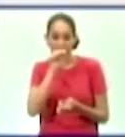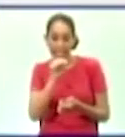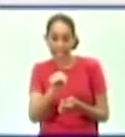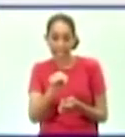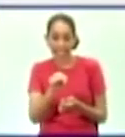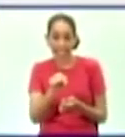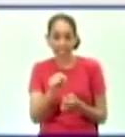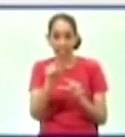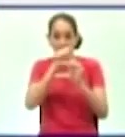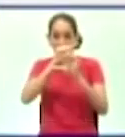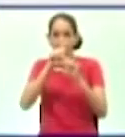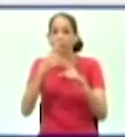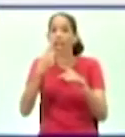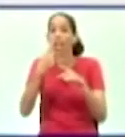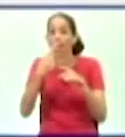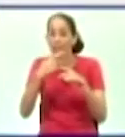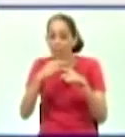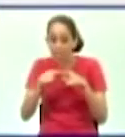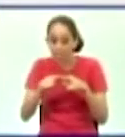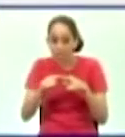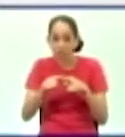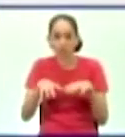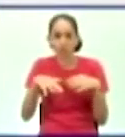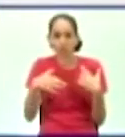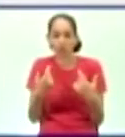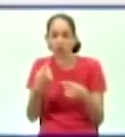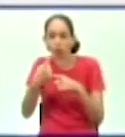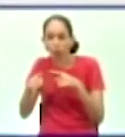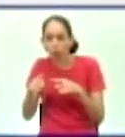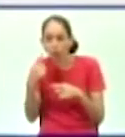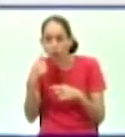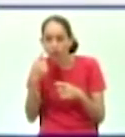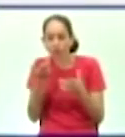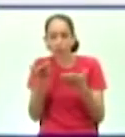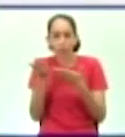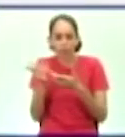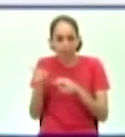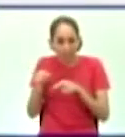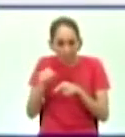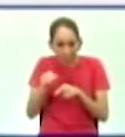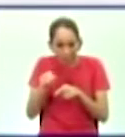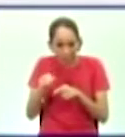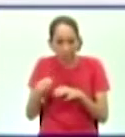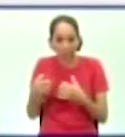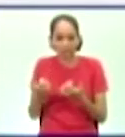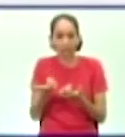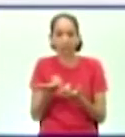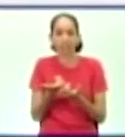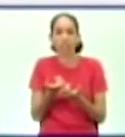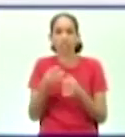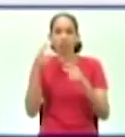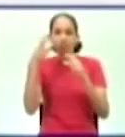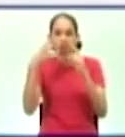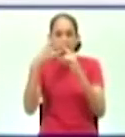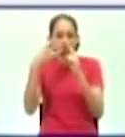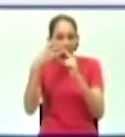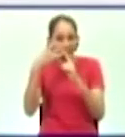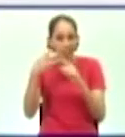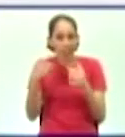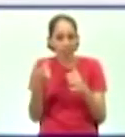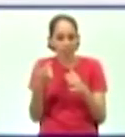ángulo semiinscrito es aquel que tiene el vértice también en uno de los puntos del arco de la